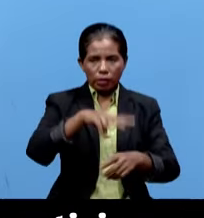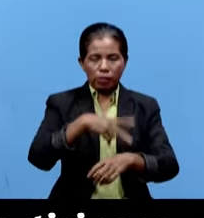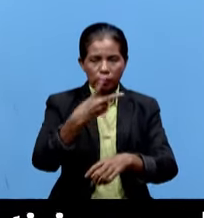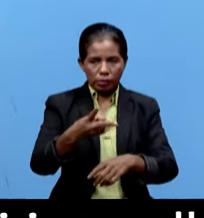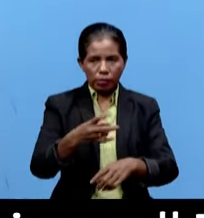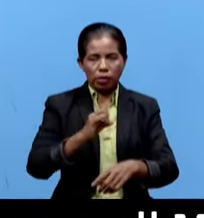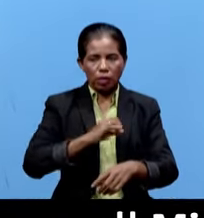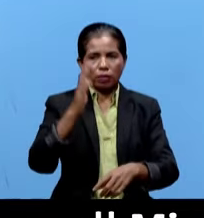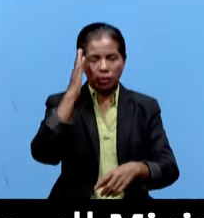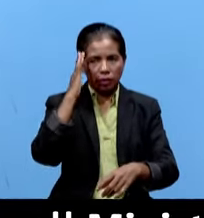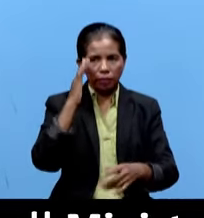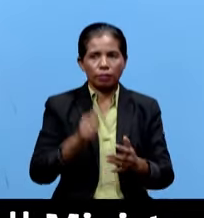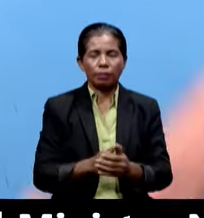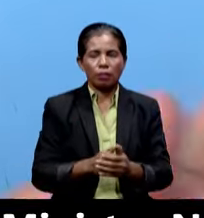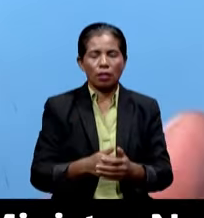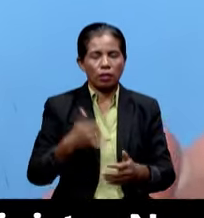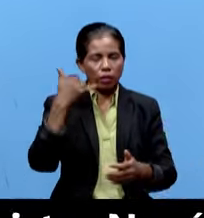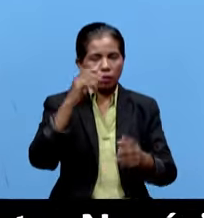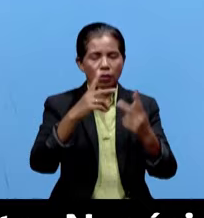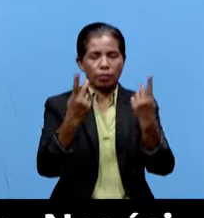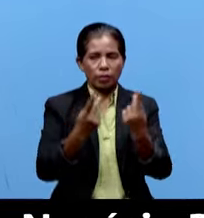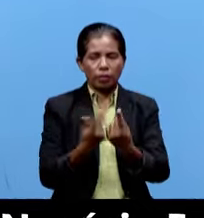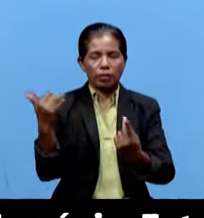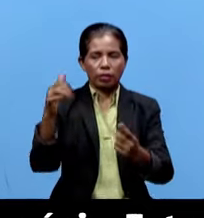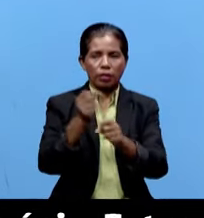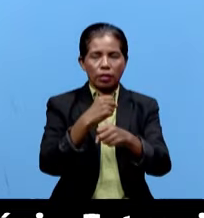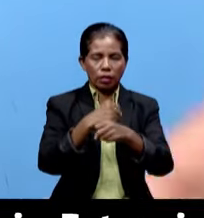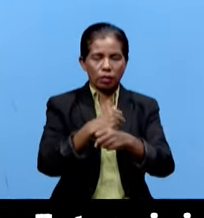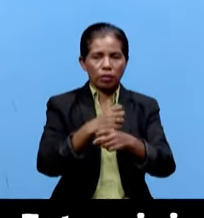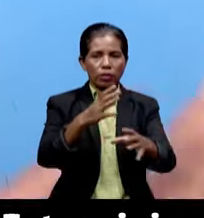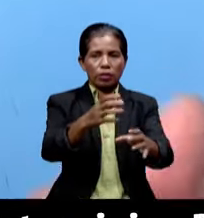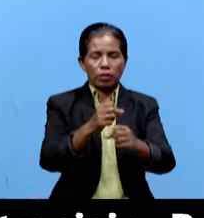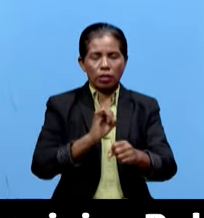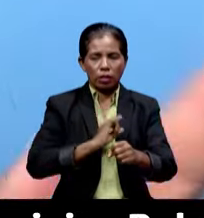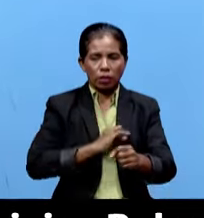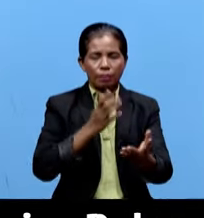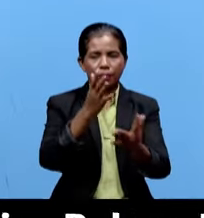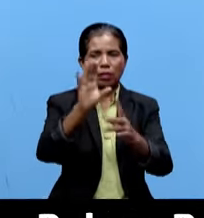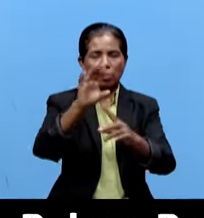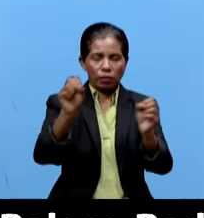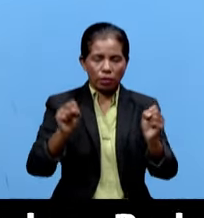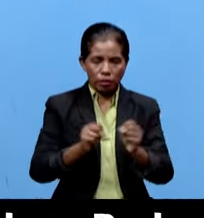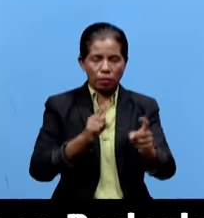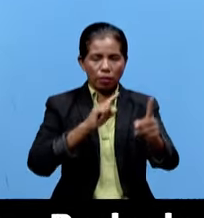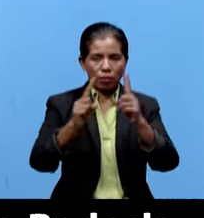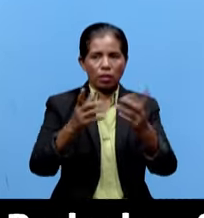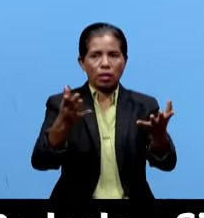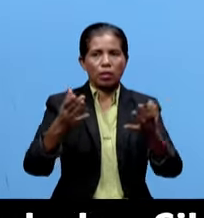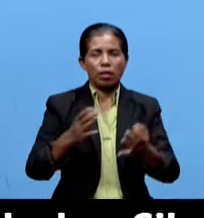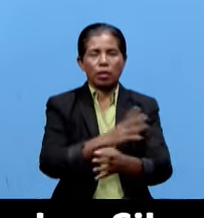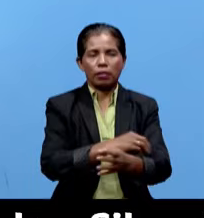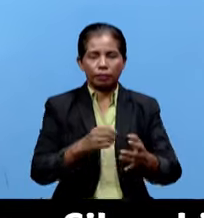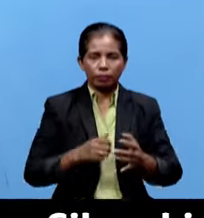en avamos hao tene hao contar con compañía se nebe ma fue en el agua chira sobo nemos hao to que era jalece felice ma con día cata cacar la cui sobo ne